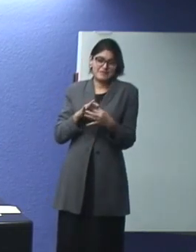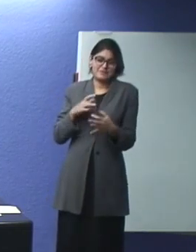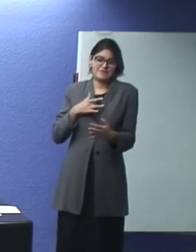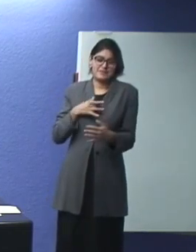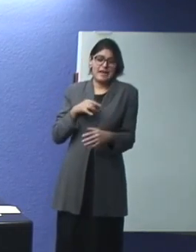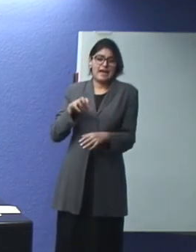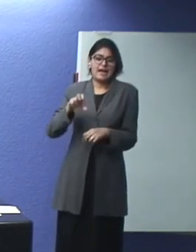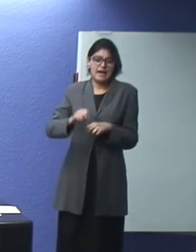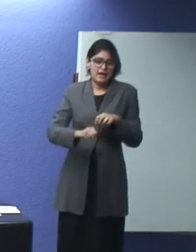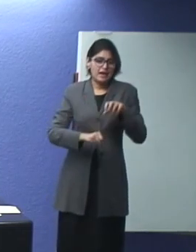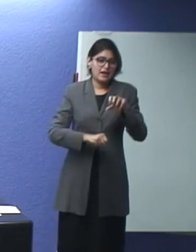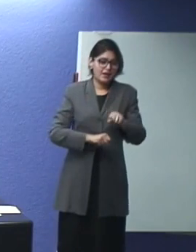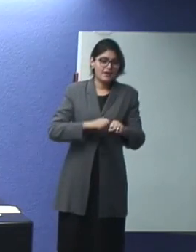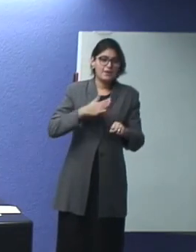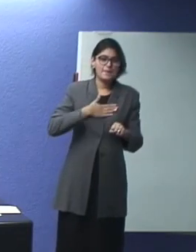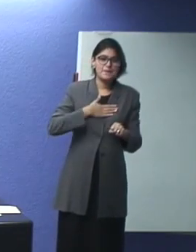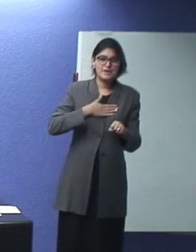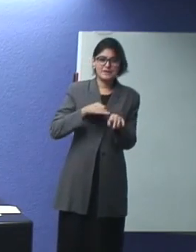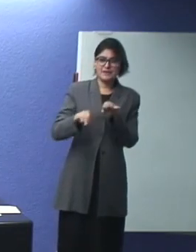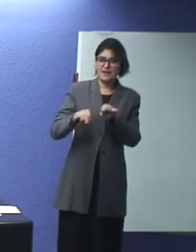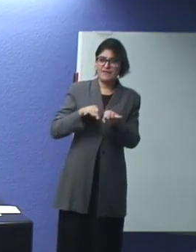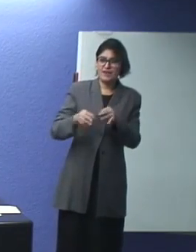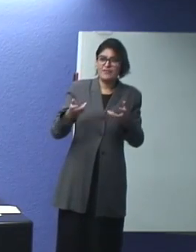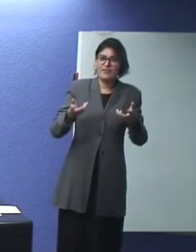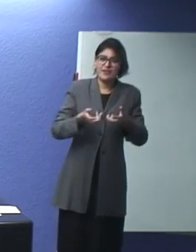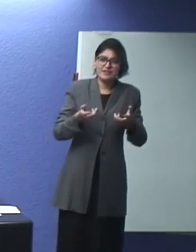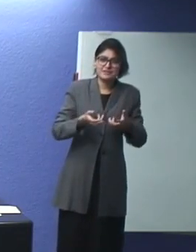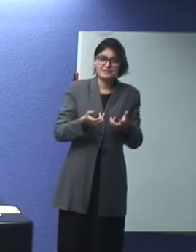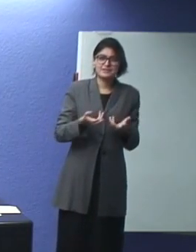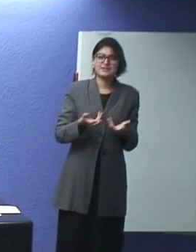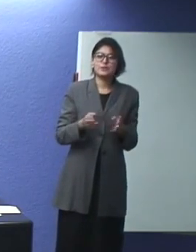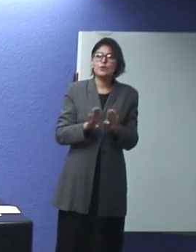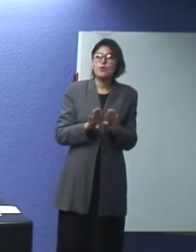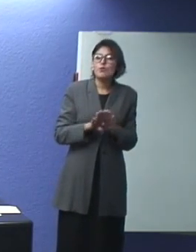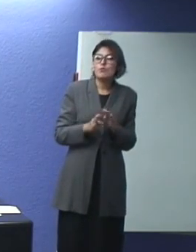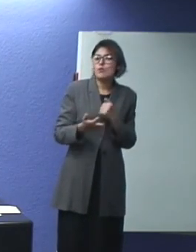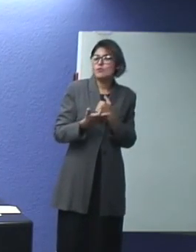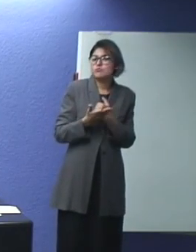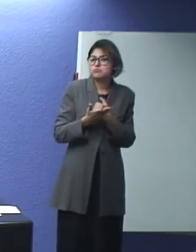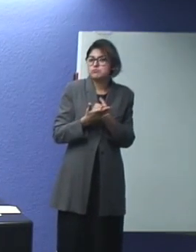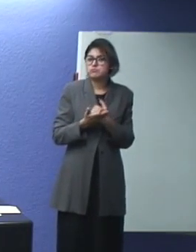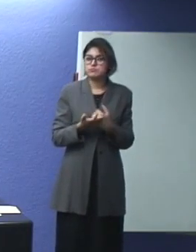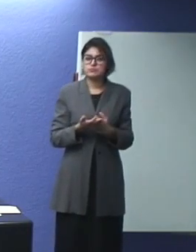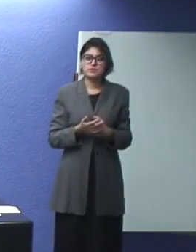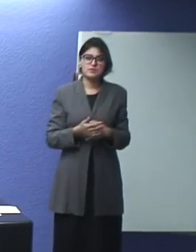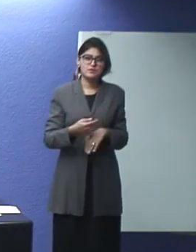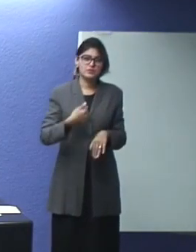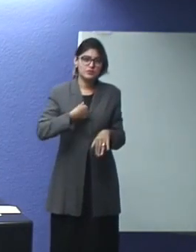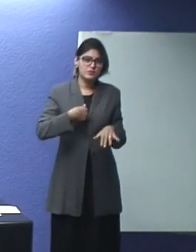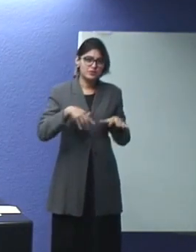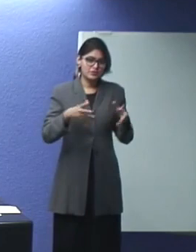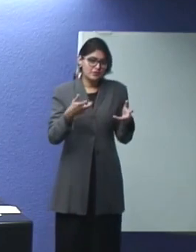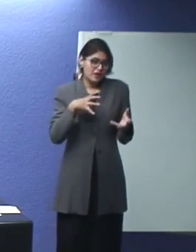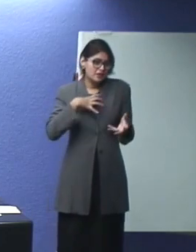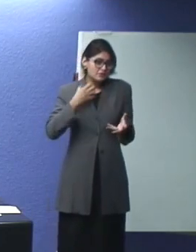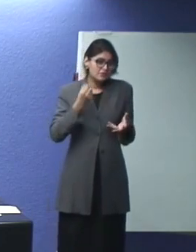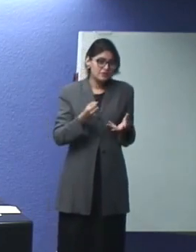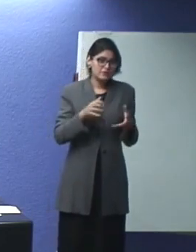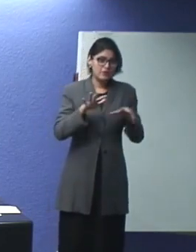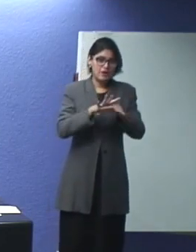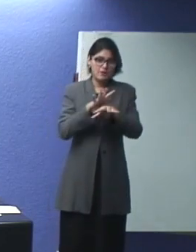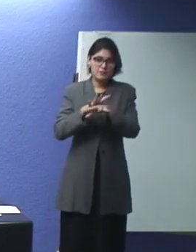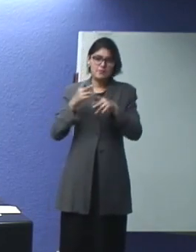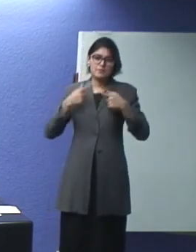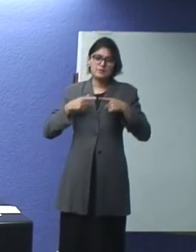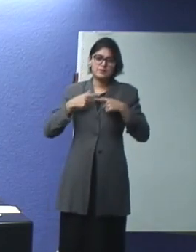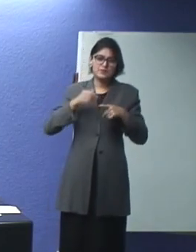yo entiendo y ejerzo mi profesión, y entiendo y procuro modificar la imagen que se